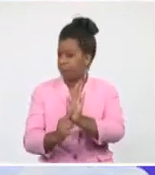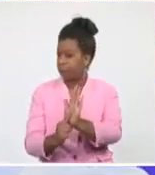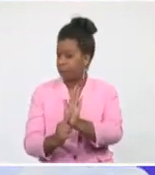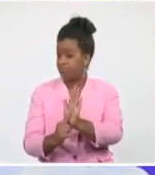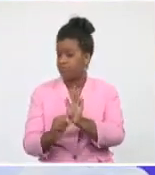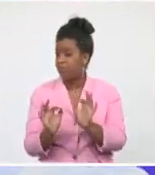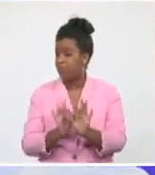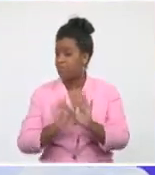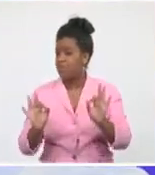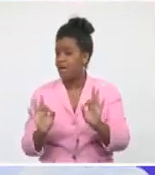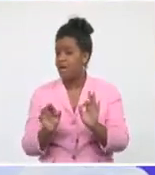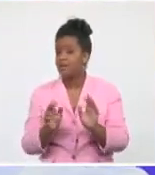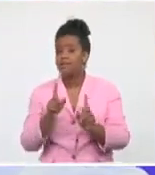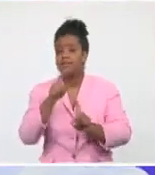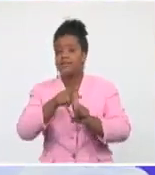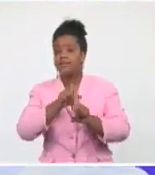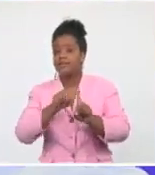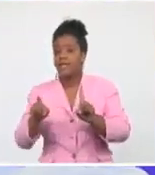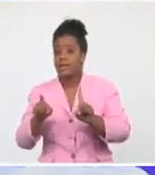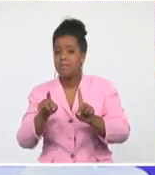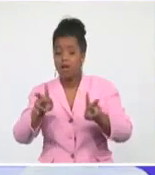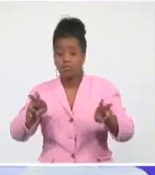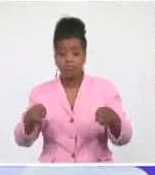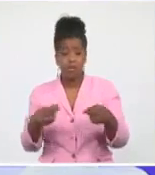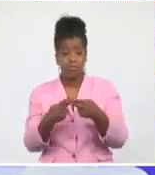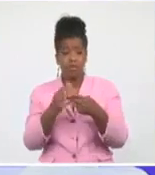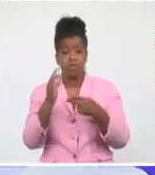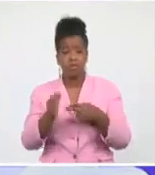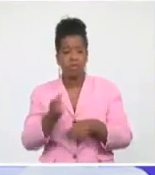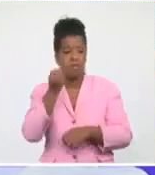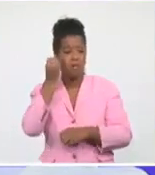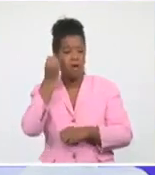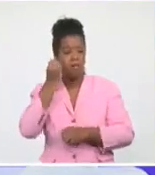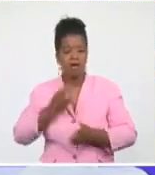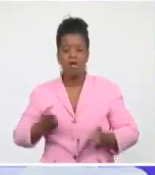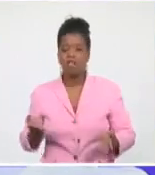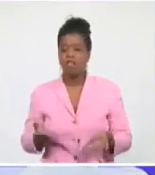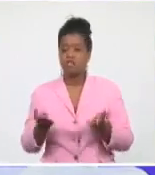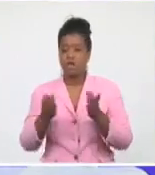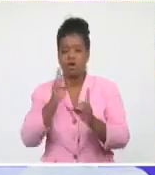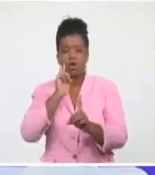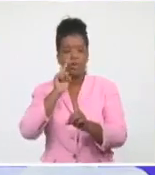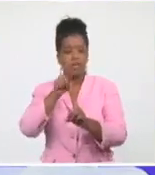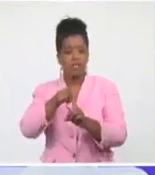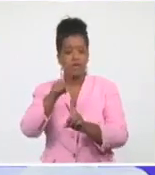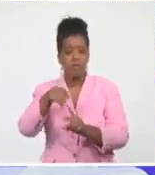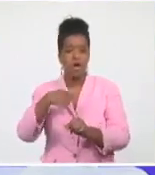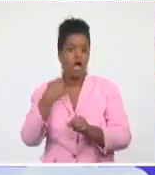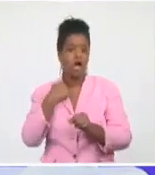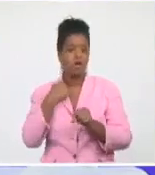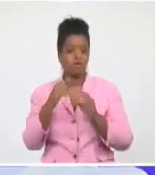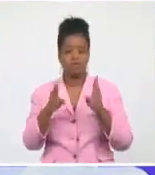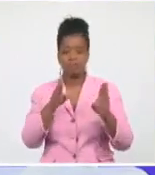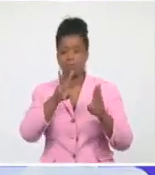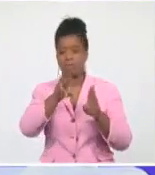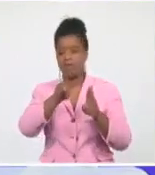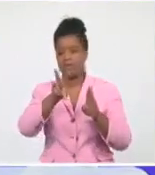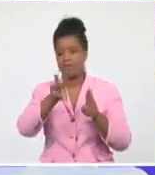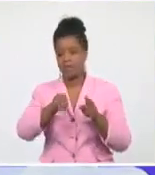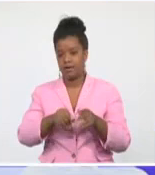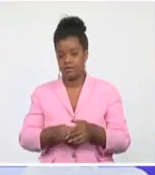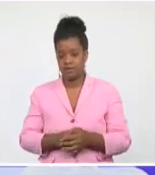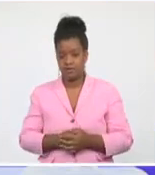tema de esta cita, Innovación para el Desarrollo Sostenible, Objetivo 2030, Iberoamérica frente al